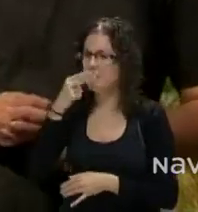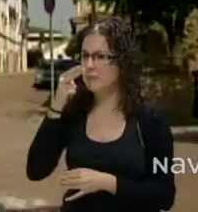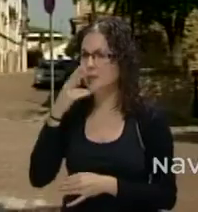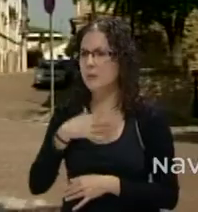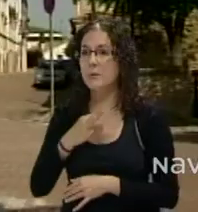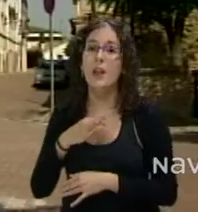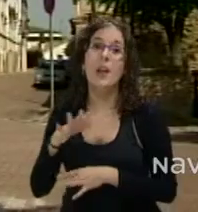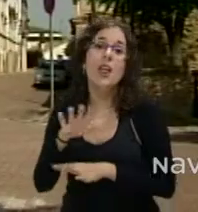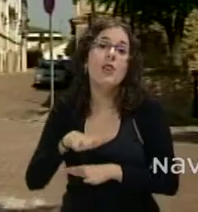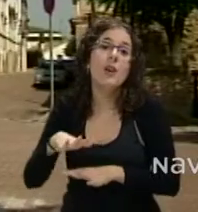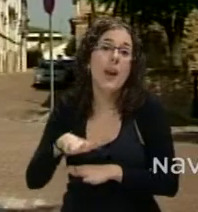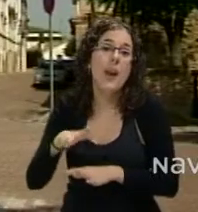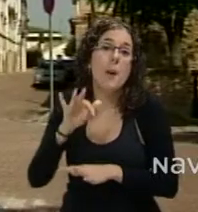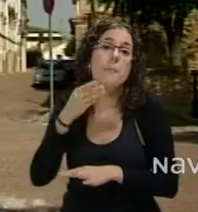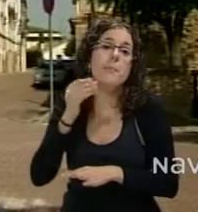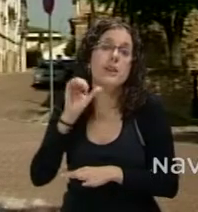bisón.